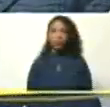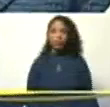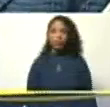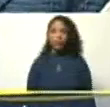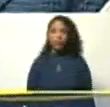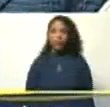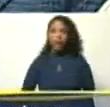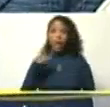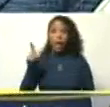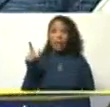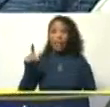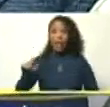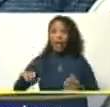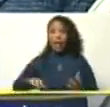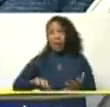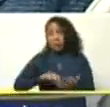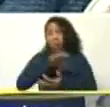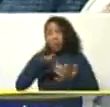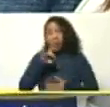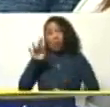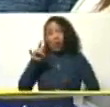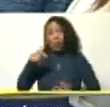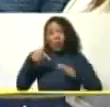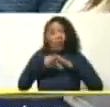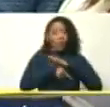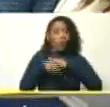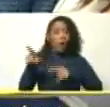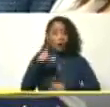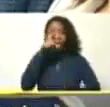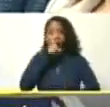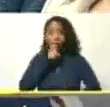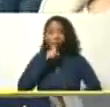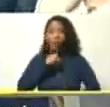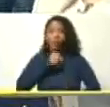Esa calamidad que duele tan hondo, digo, a esa edad,